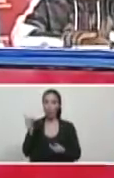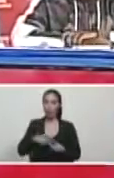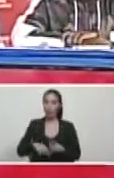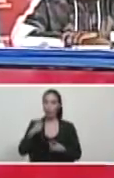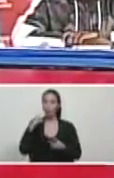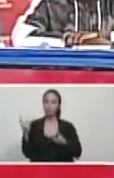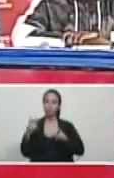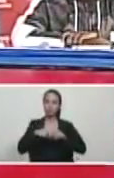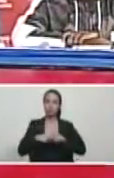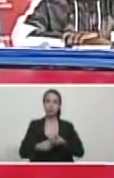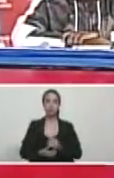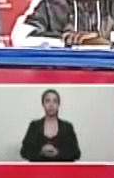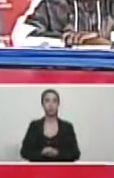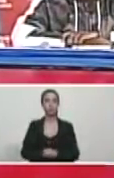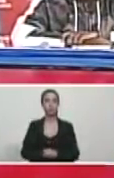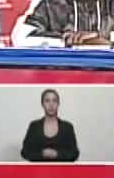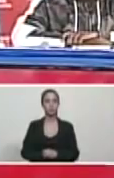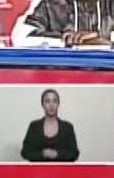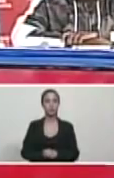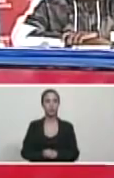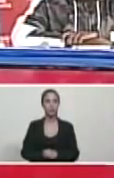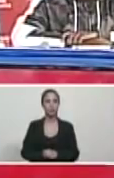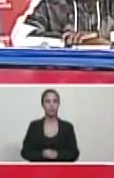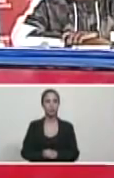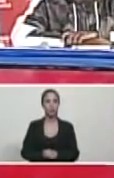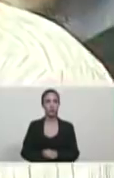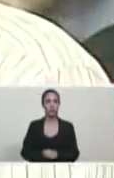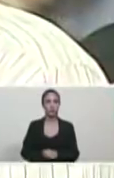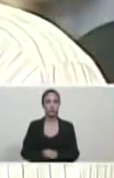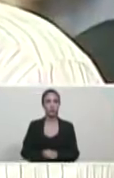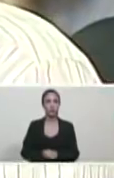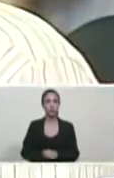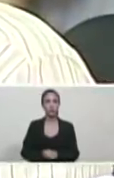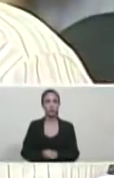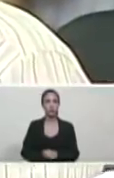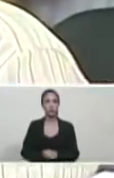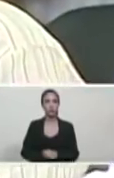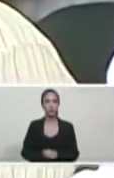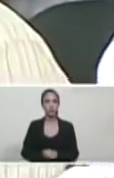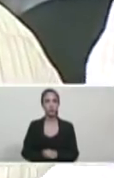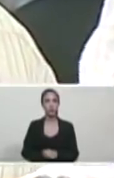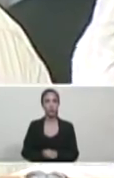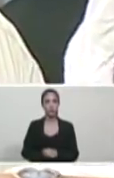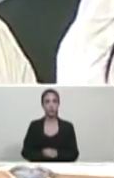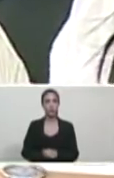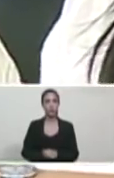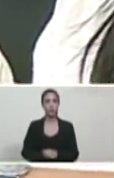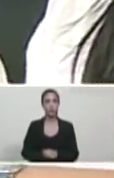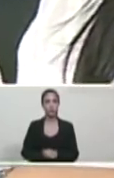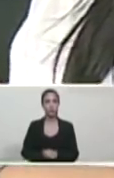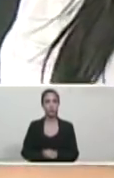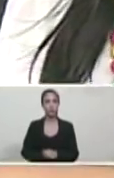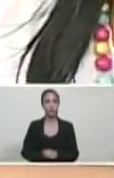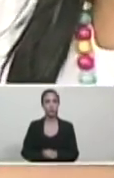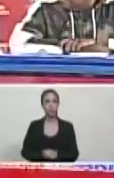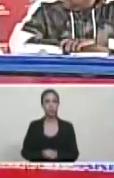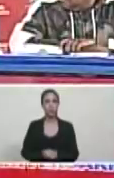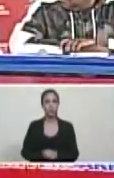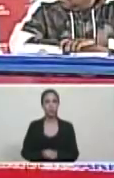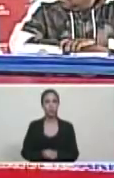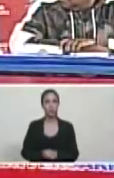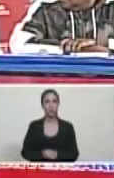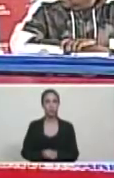también. Bueno, son dos cosas que me llamaron la atención. Tengo una tercera aquí, pero la dejo para